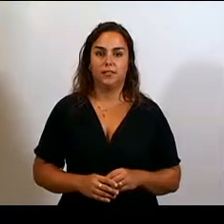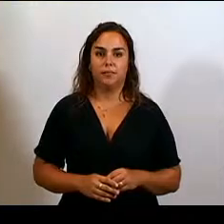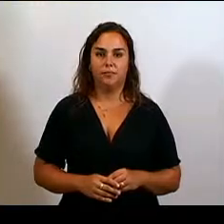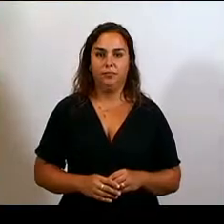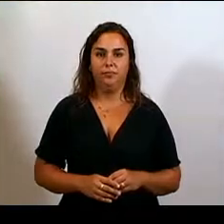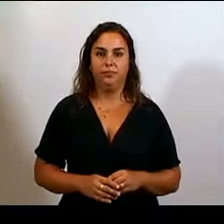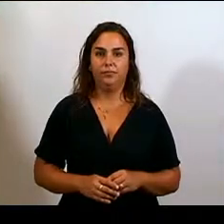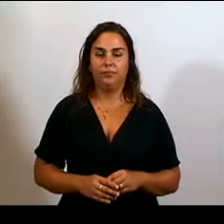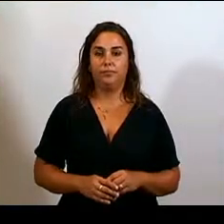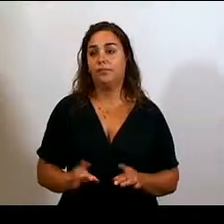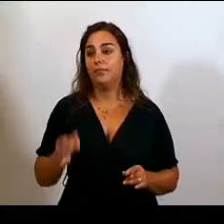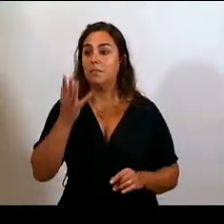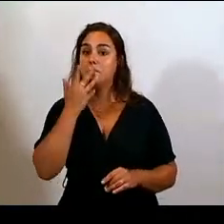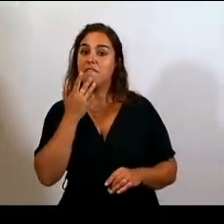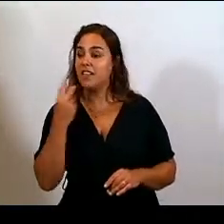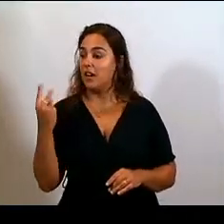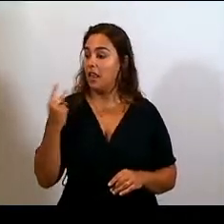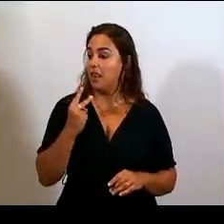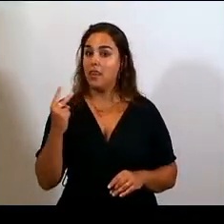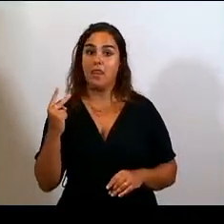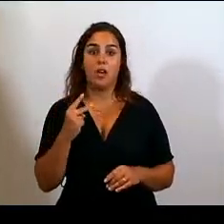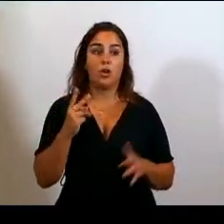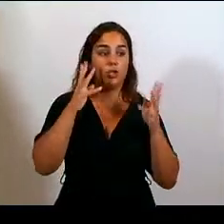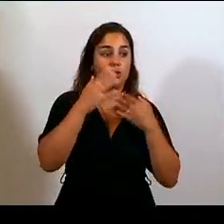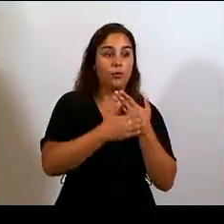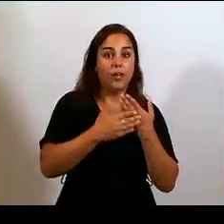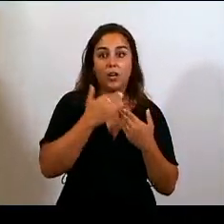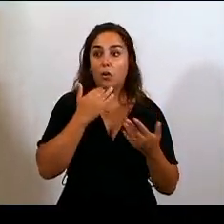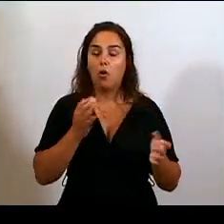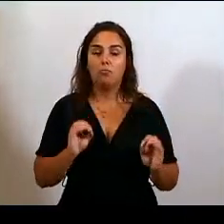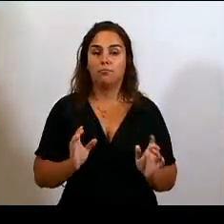Referente, si prefieren primero al Consejo de Gobierno.